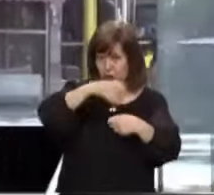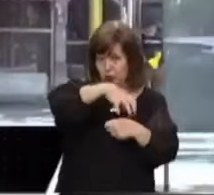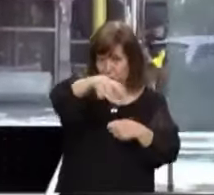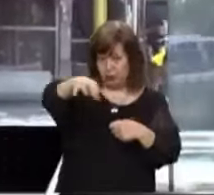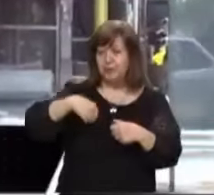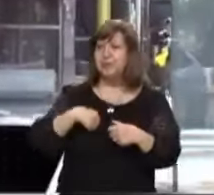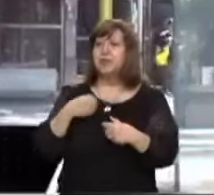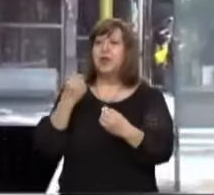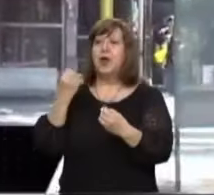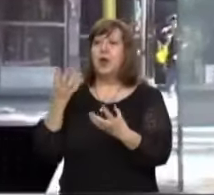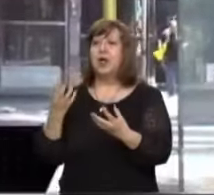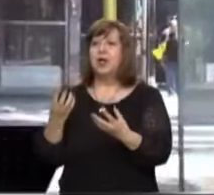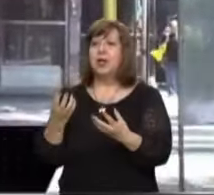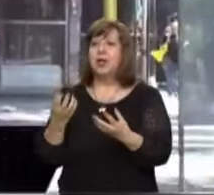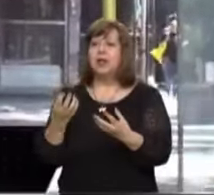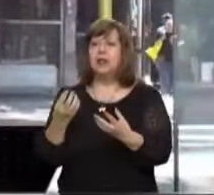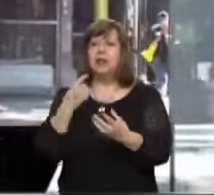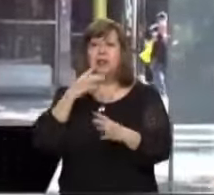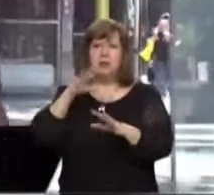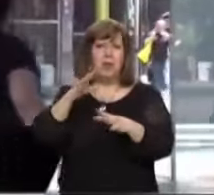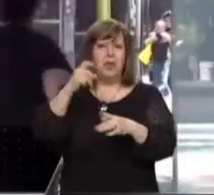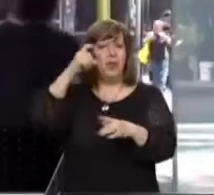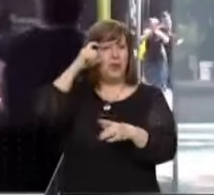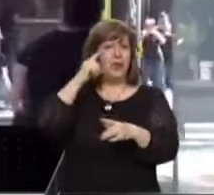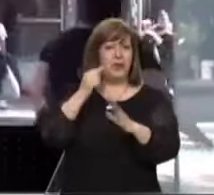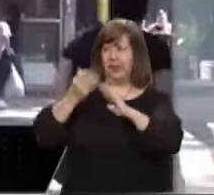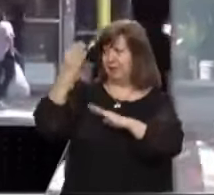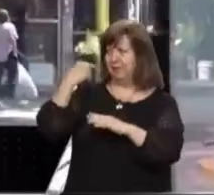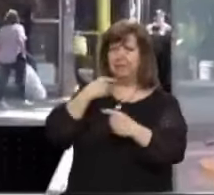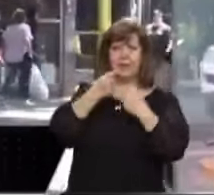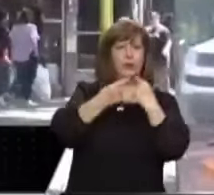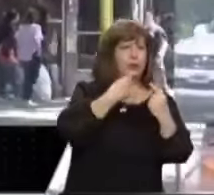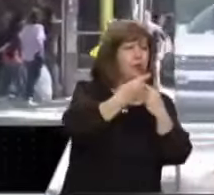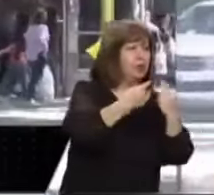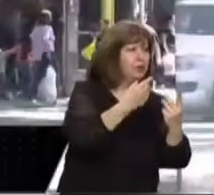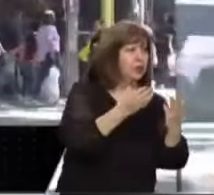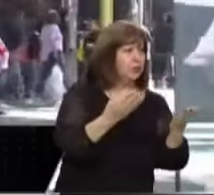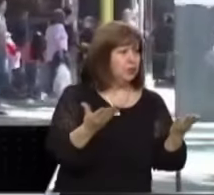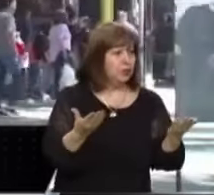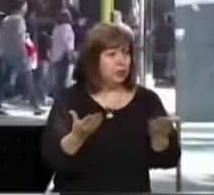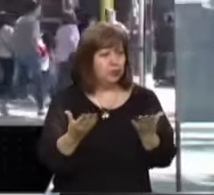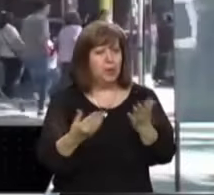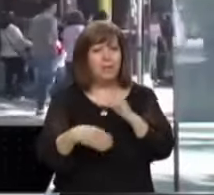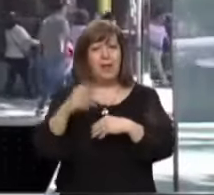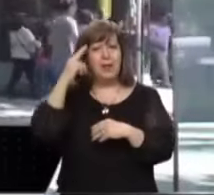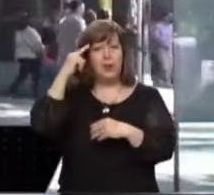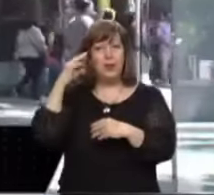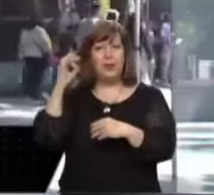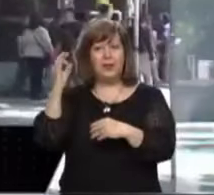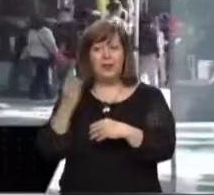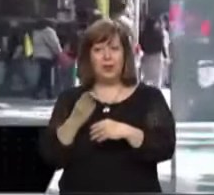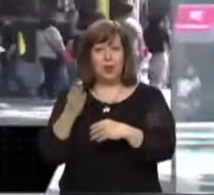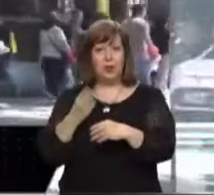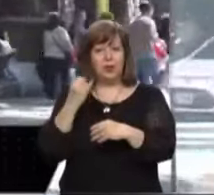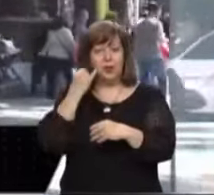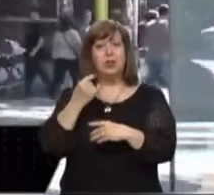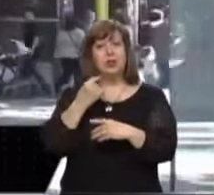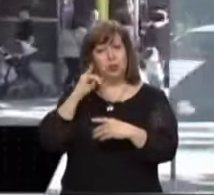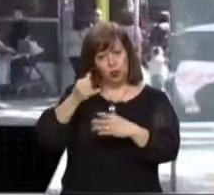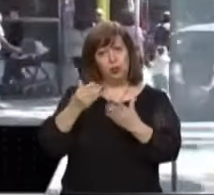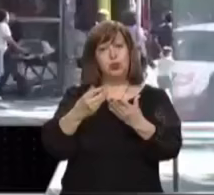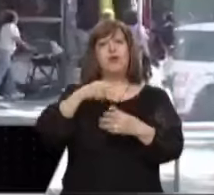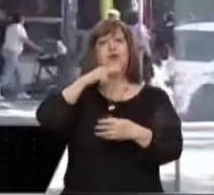hemos lanzado una encuesta hace 10 días aproximadamente, donde arroja que más del 95% el día viernes va a abrir,